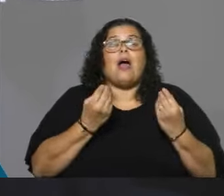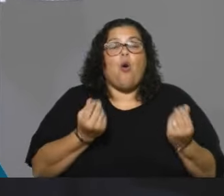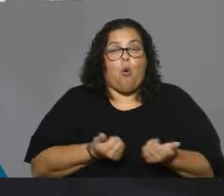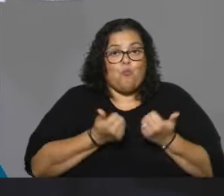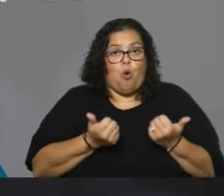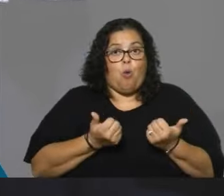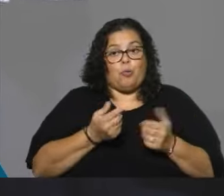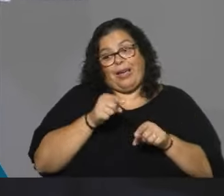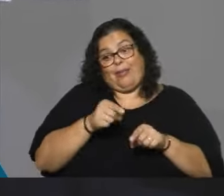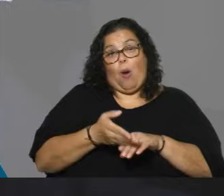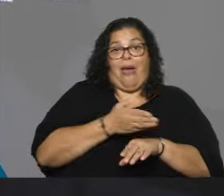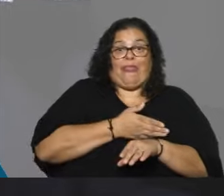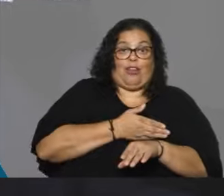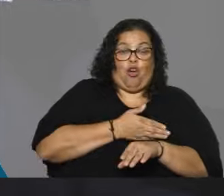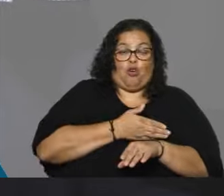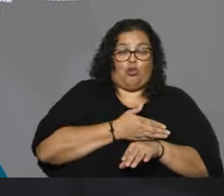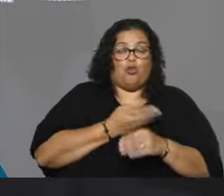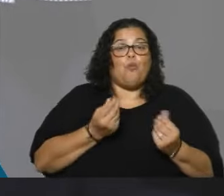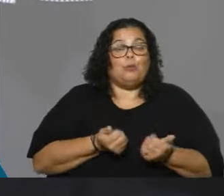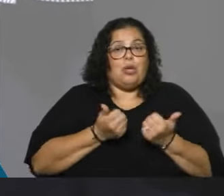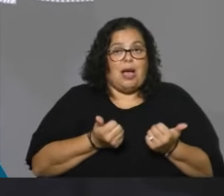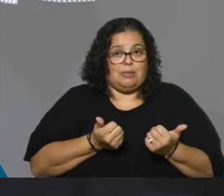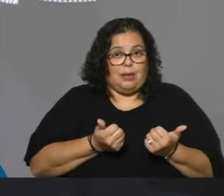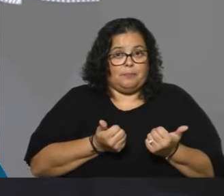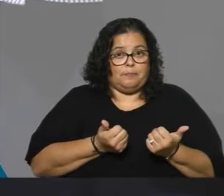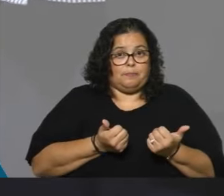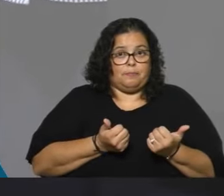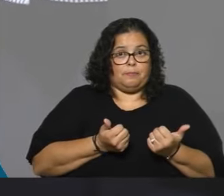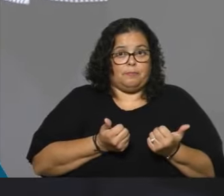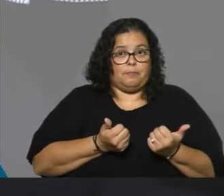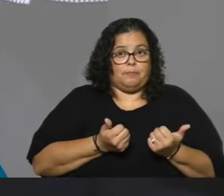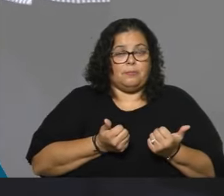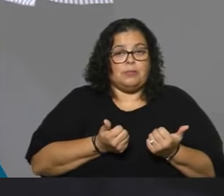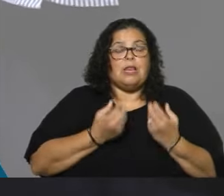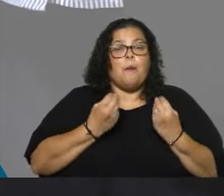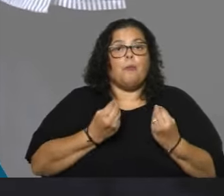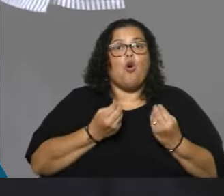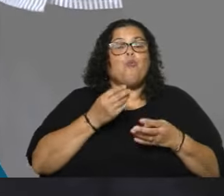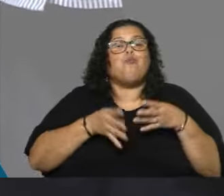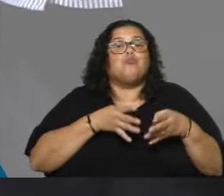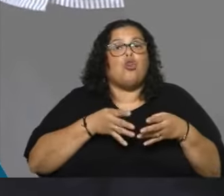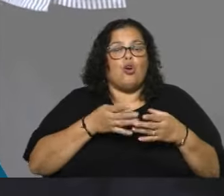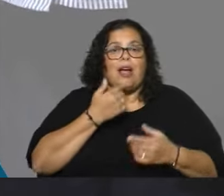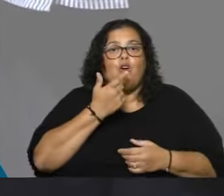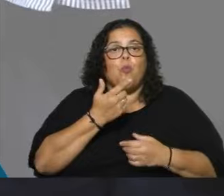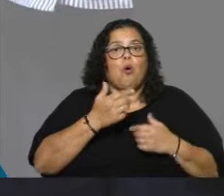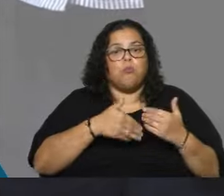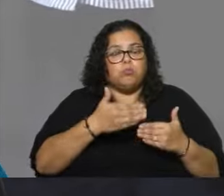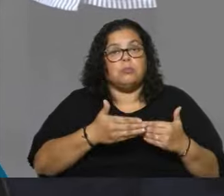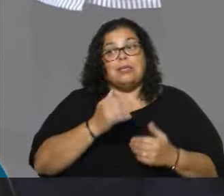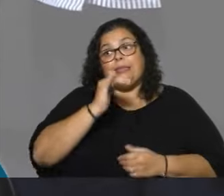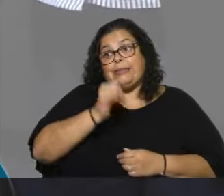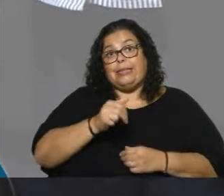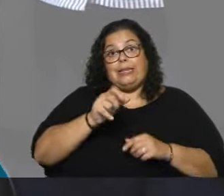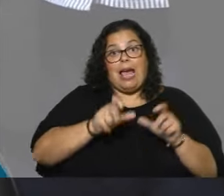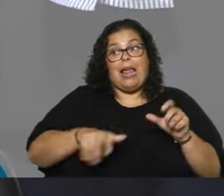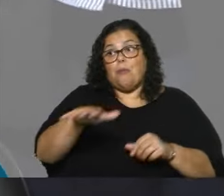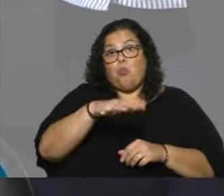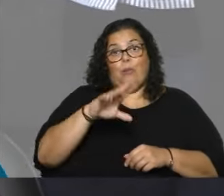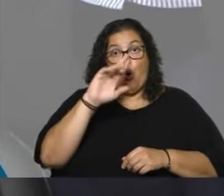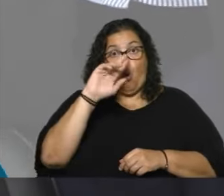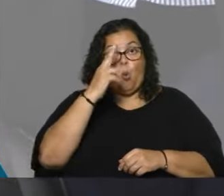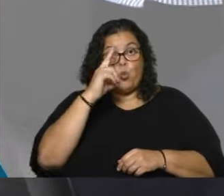anterior justamente a lo que serán los comicios departamentales del mes de junio. Digo, ¿cómo es esa mecánica para seguir así? Si el pueblo uruguayo